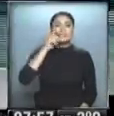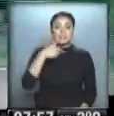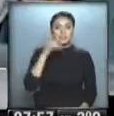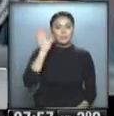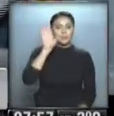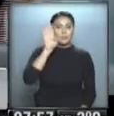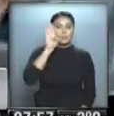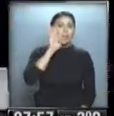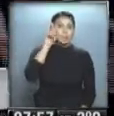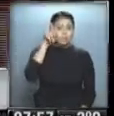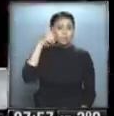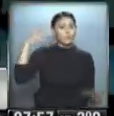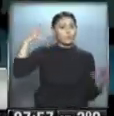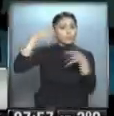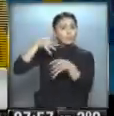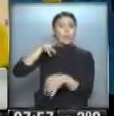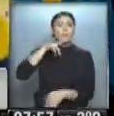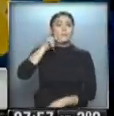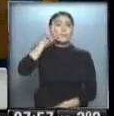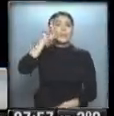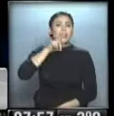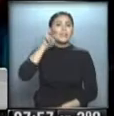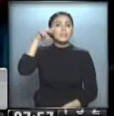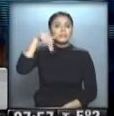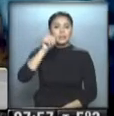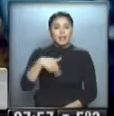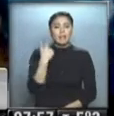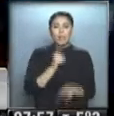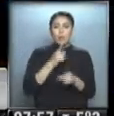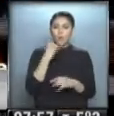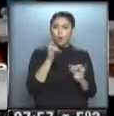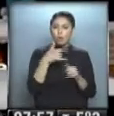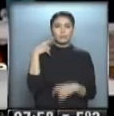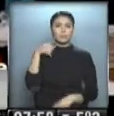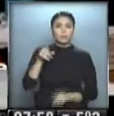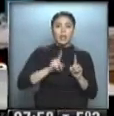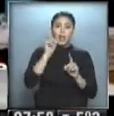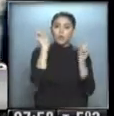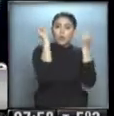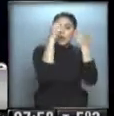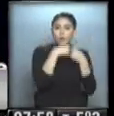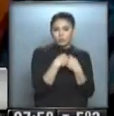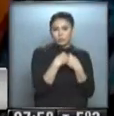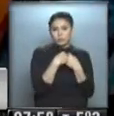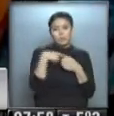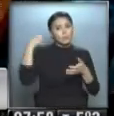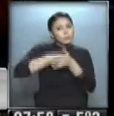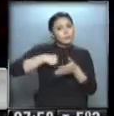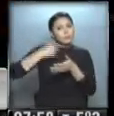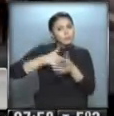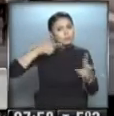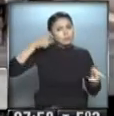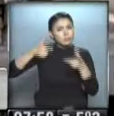eeuu y ante la guerra de vietnam miles y miles de jóvenes se oponían algunos de ellos pasaron a la clandestinidad y empezaron una lucha armada